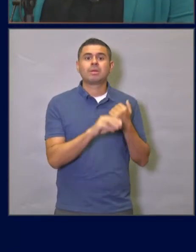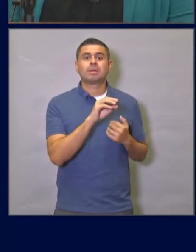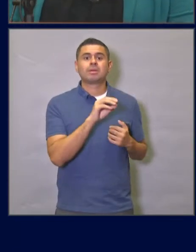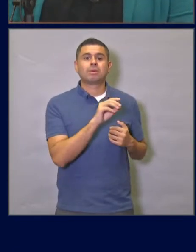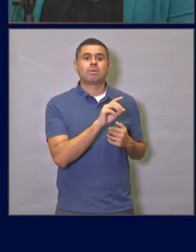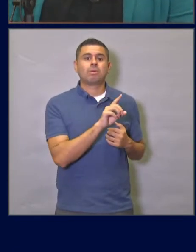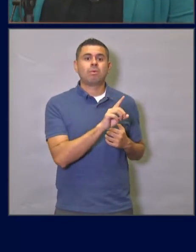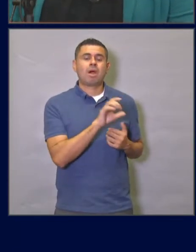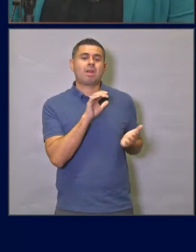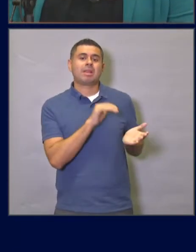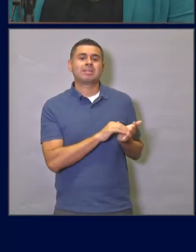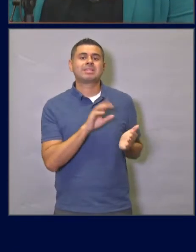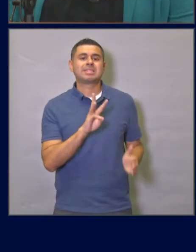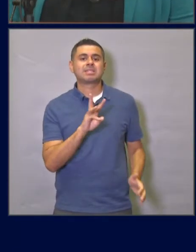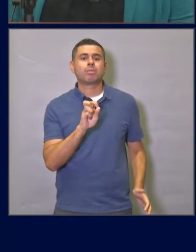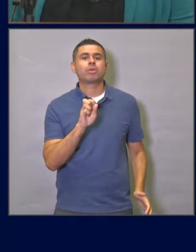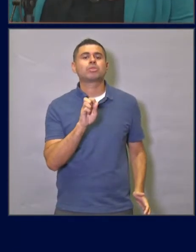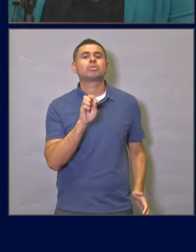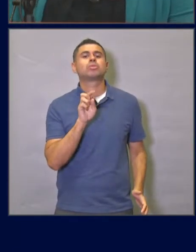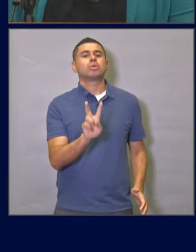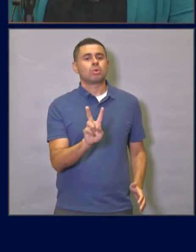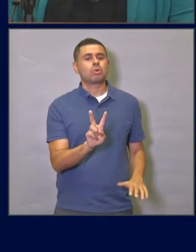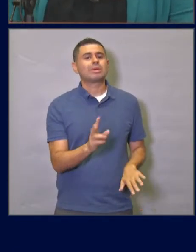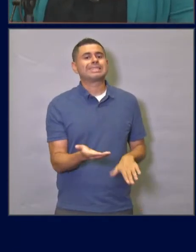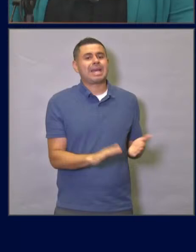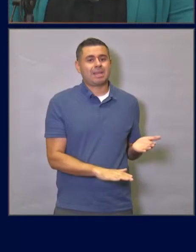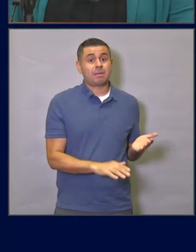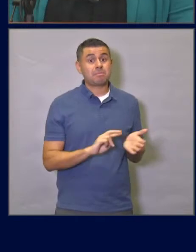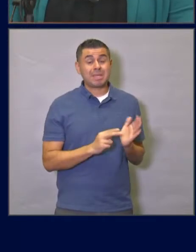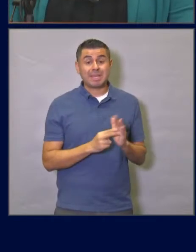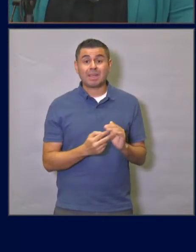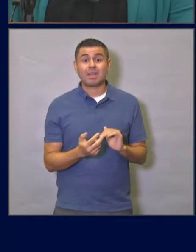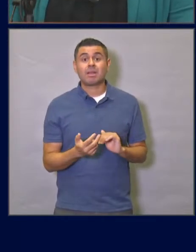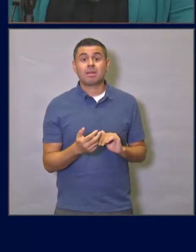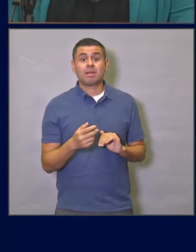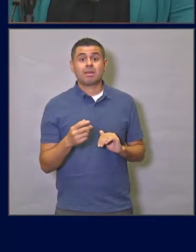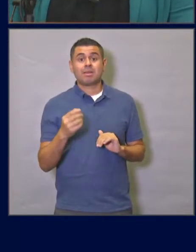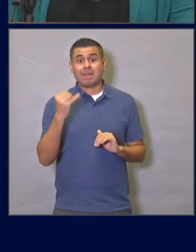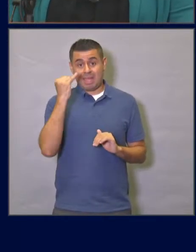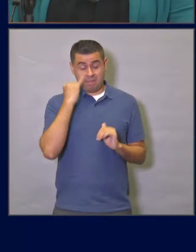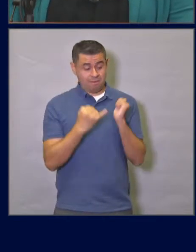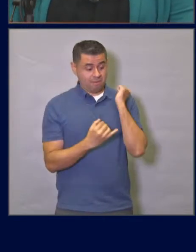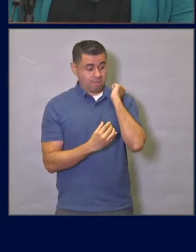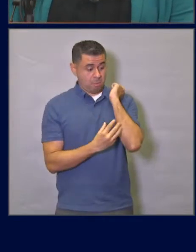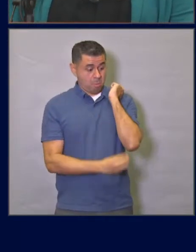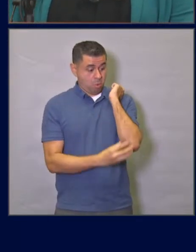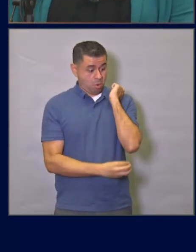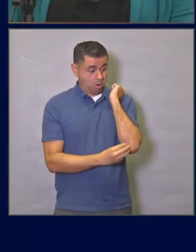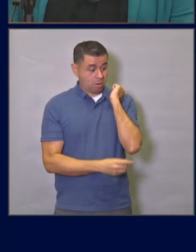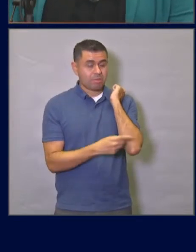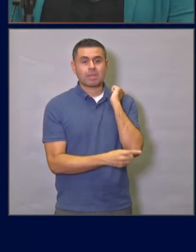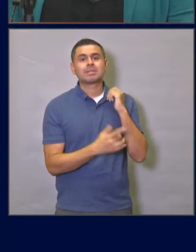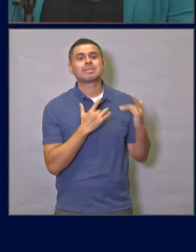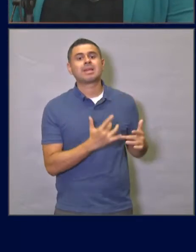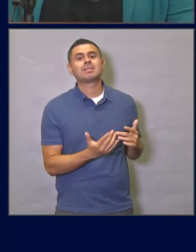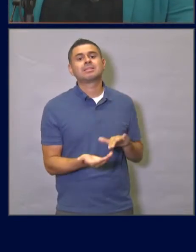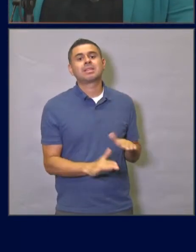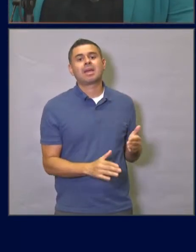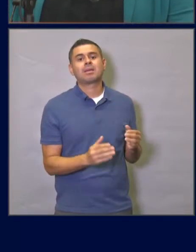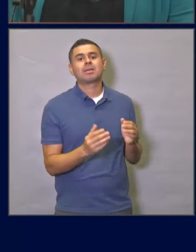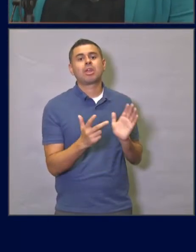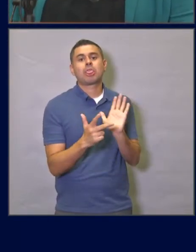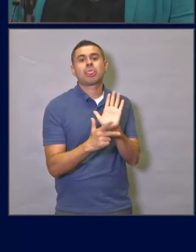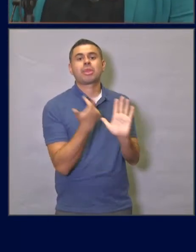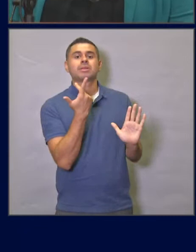por cada 100,000 personas, 3 veces las de las personas que viven en áreas de altos recursos.